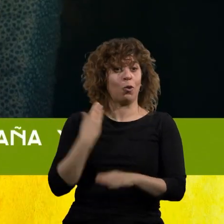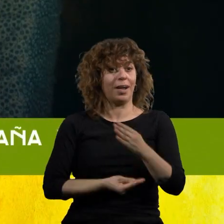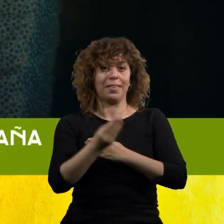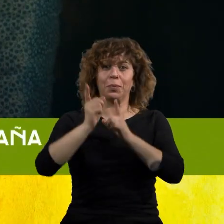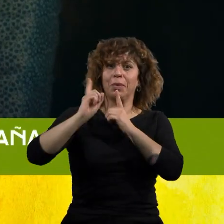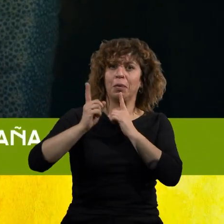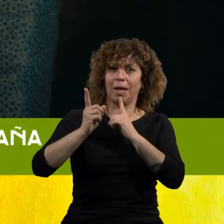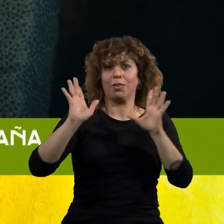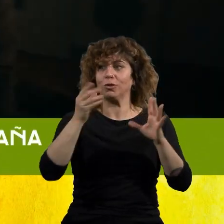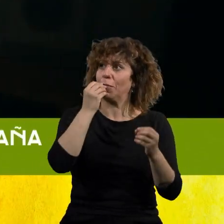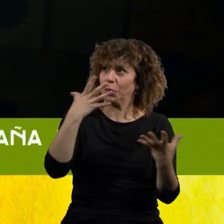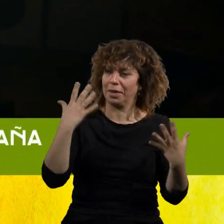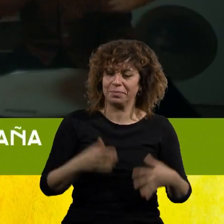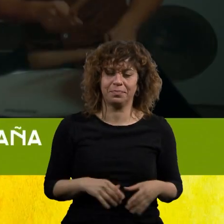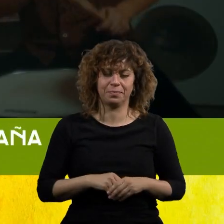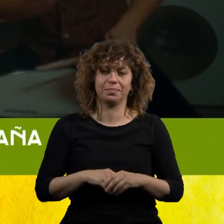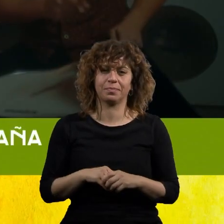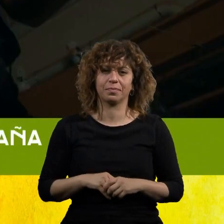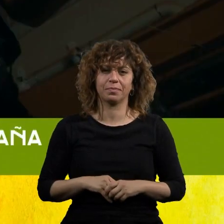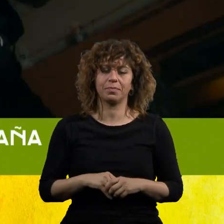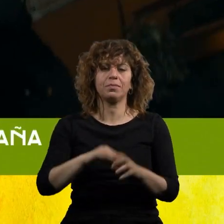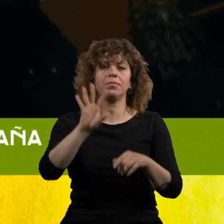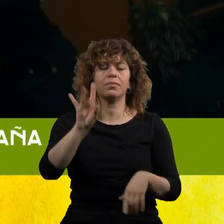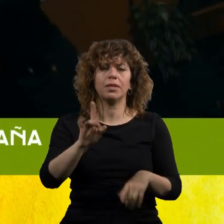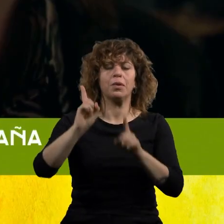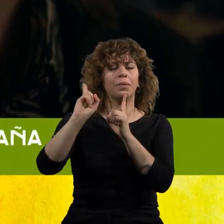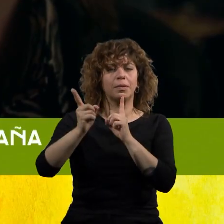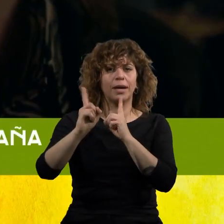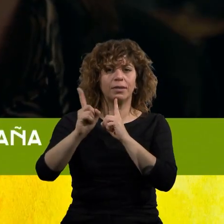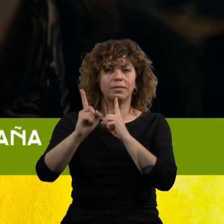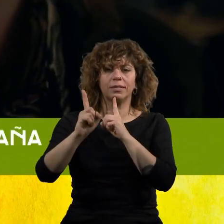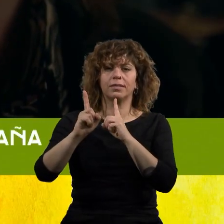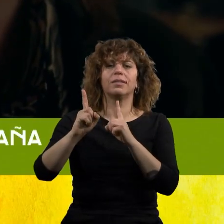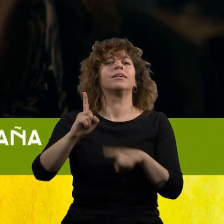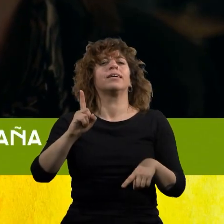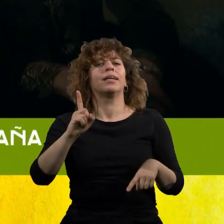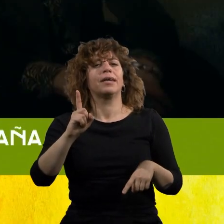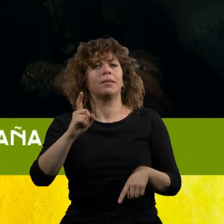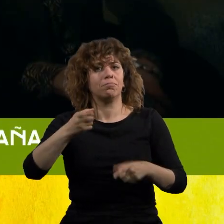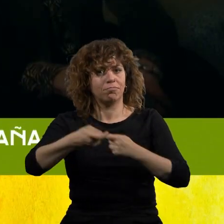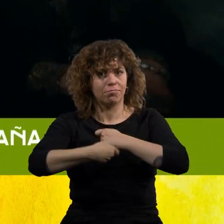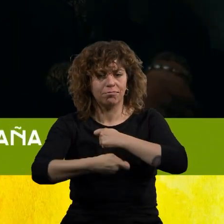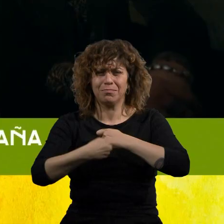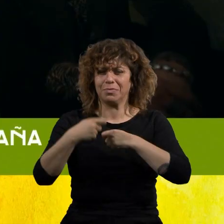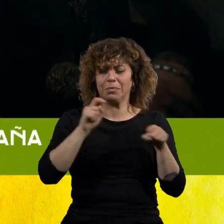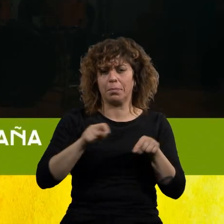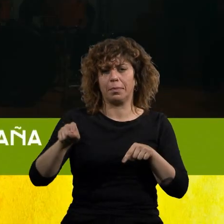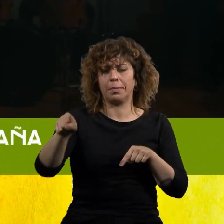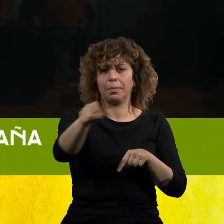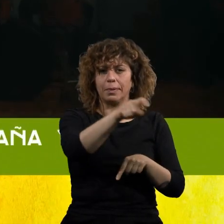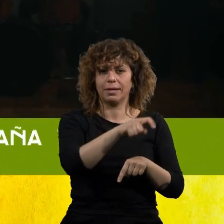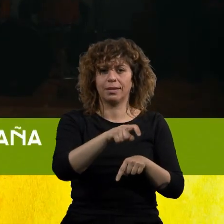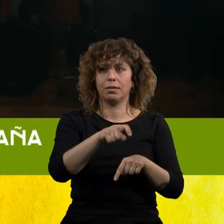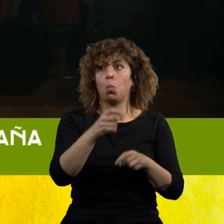Bilbao, está muy bien que diga esto. Sí, en Bilbao, en Gasteiz, pues bueno, pues en muchos sitios. Ahora